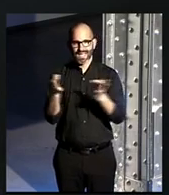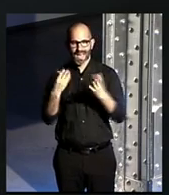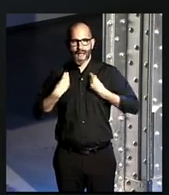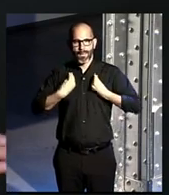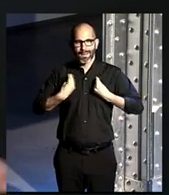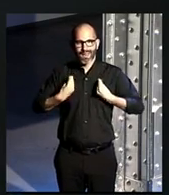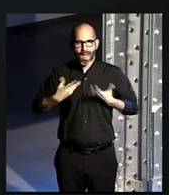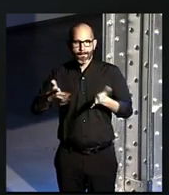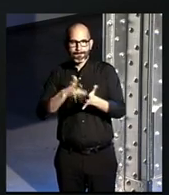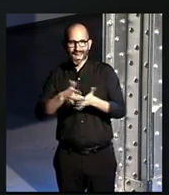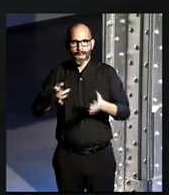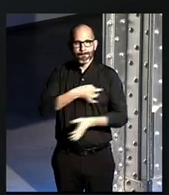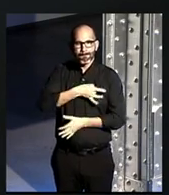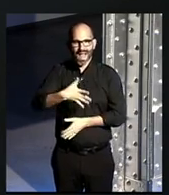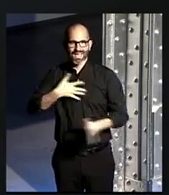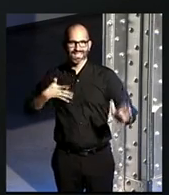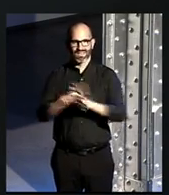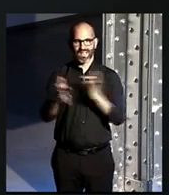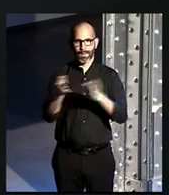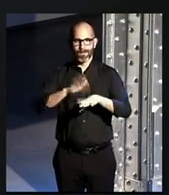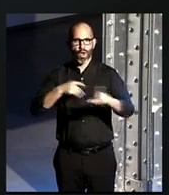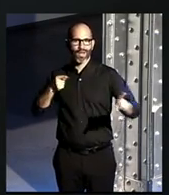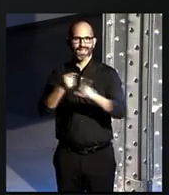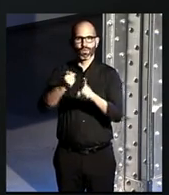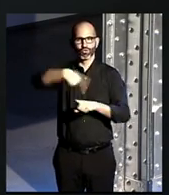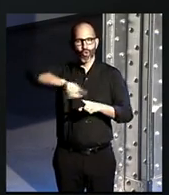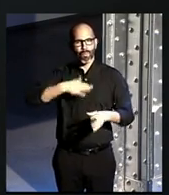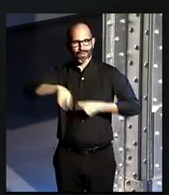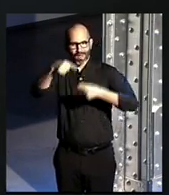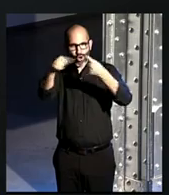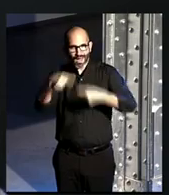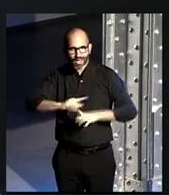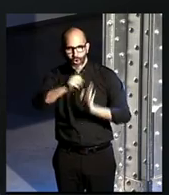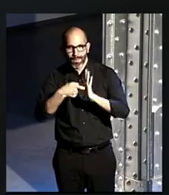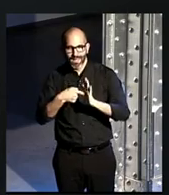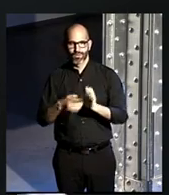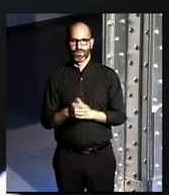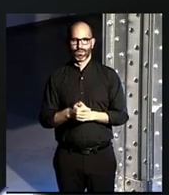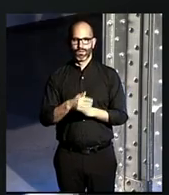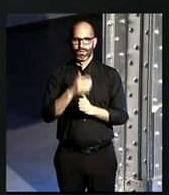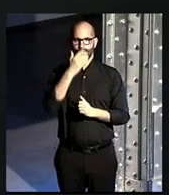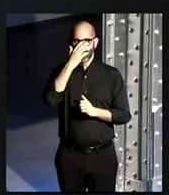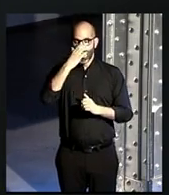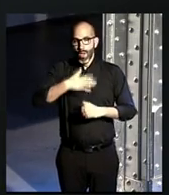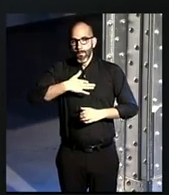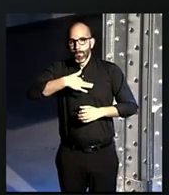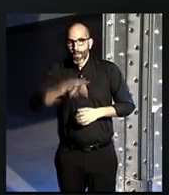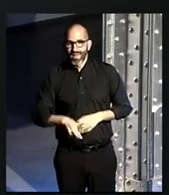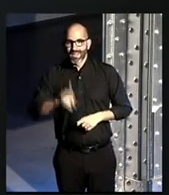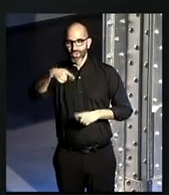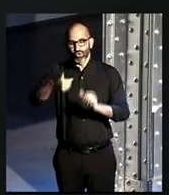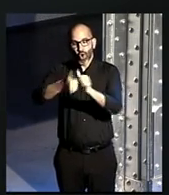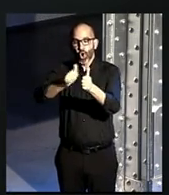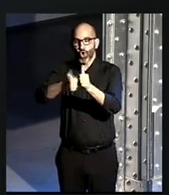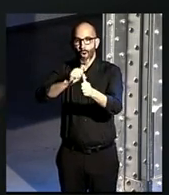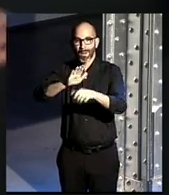la página blanca para que Zell pudiera corregir y todo, ¿no? Y probablemente es una copia